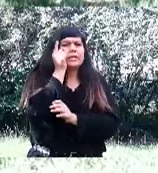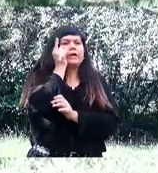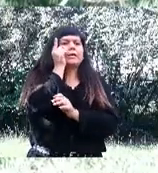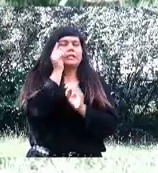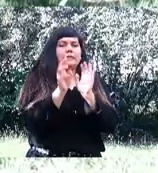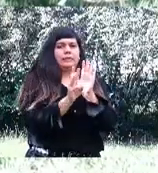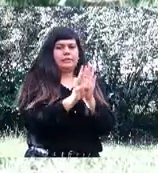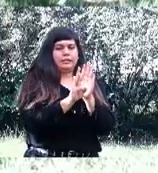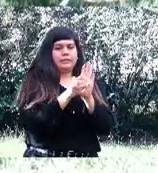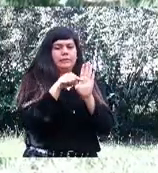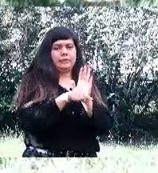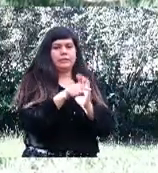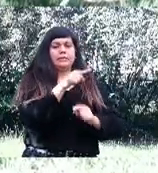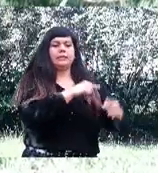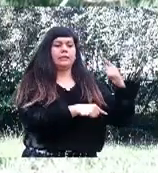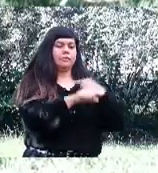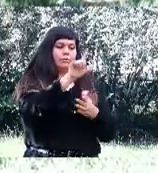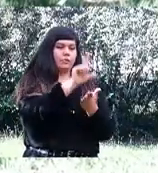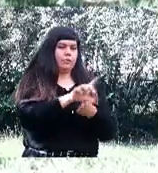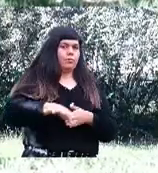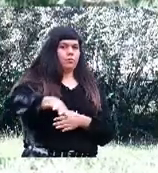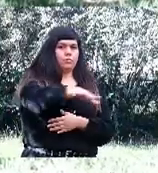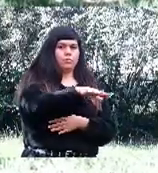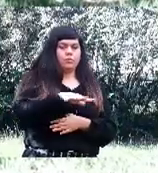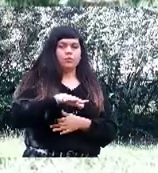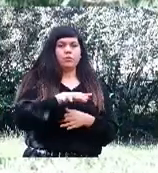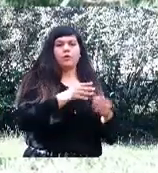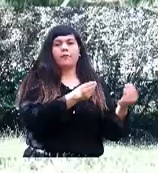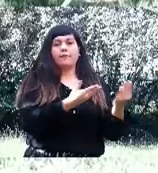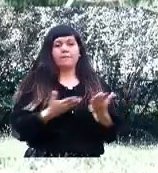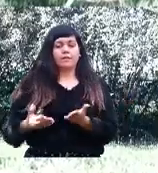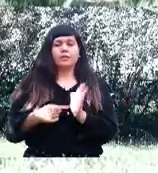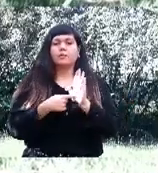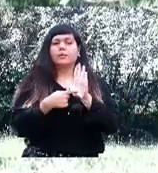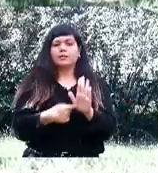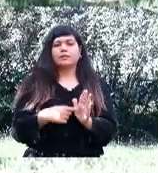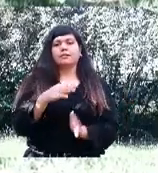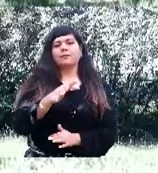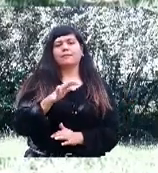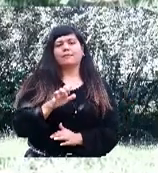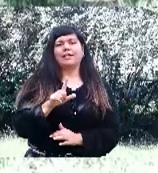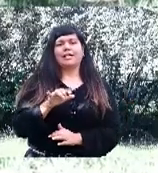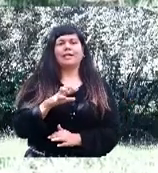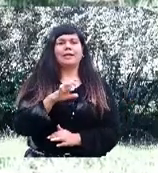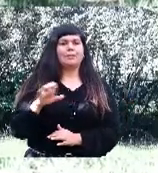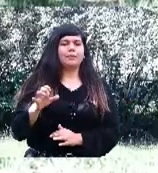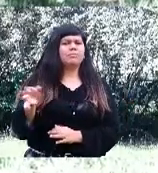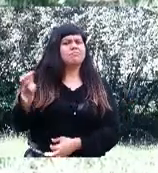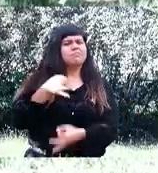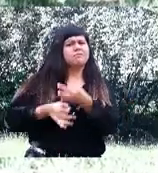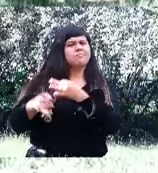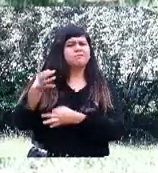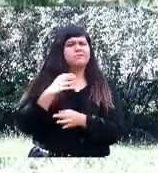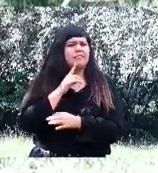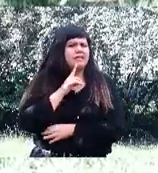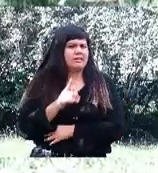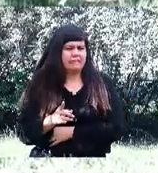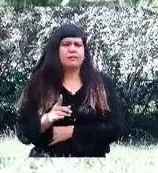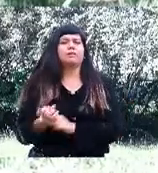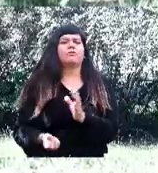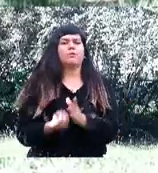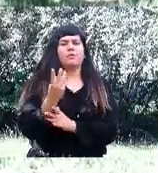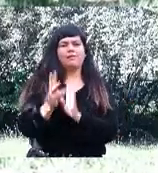identidad e historia del lugar invito y presento a Felipe Cáceres quien nos hablará de nuestra nueva